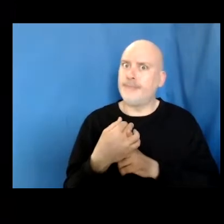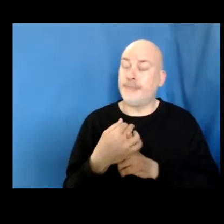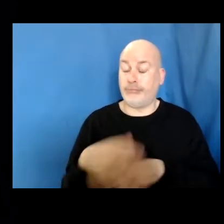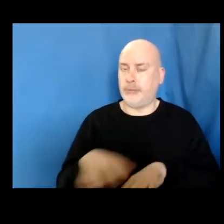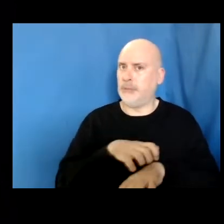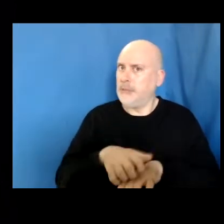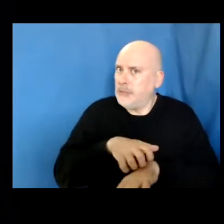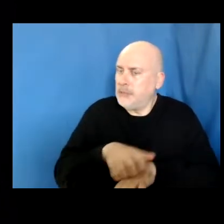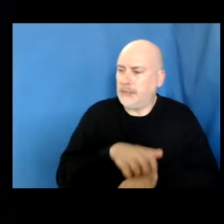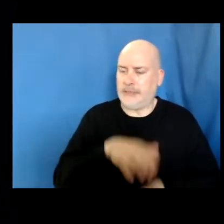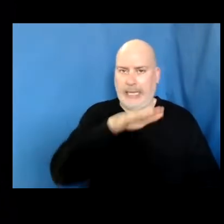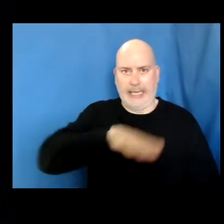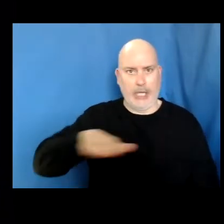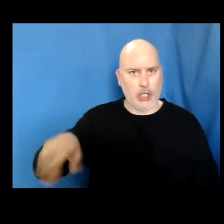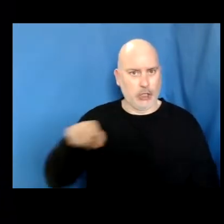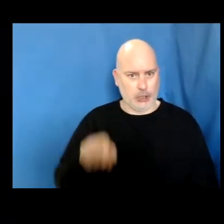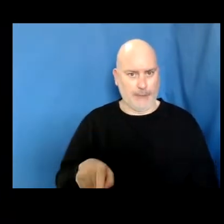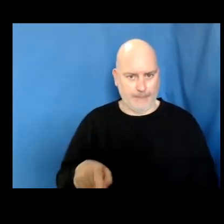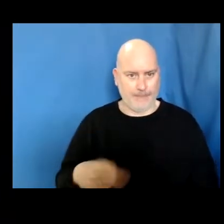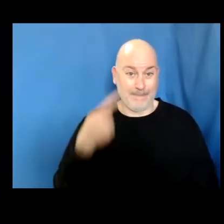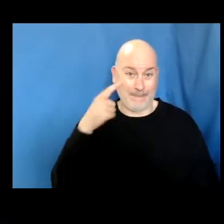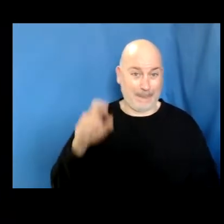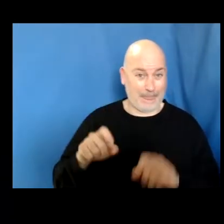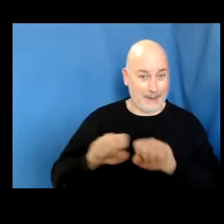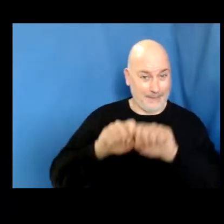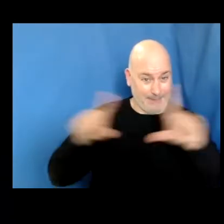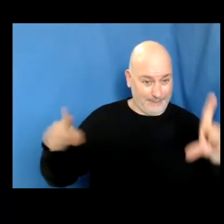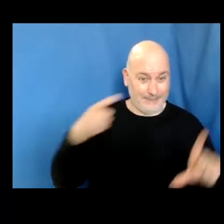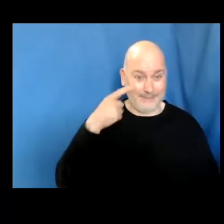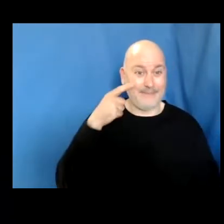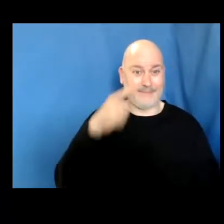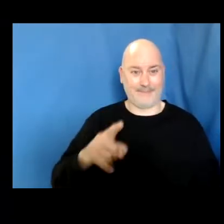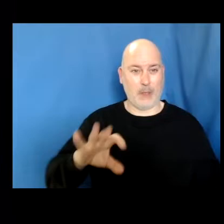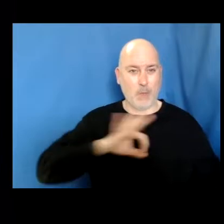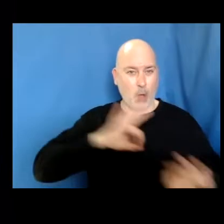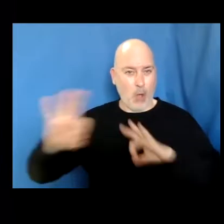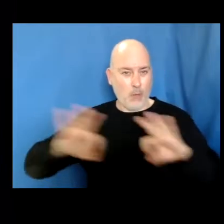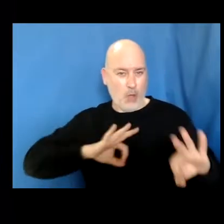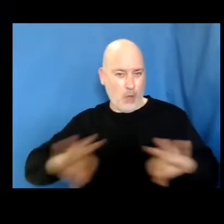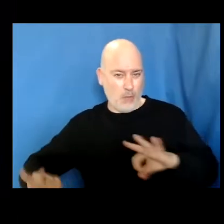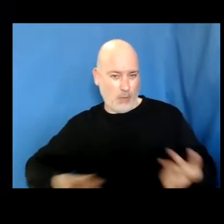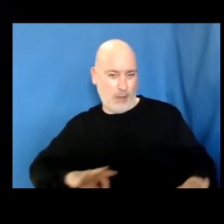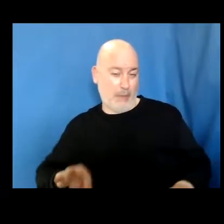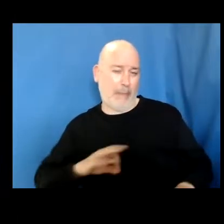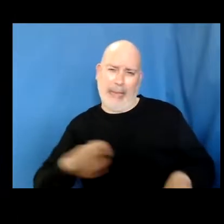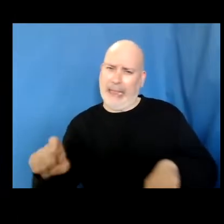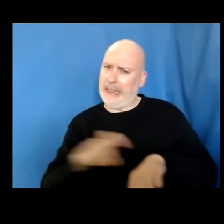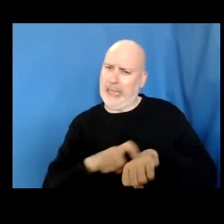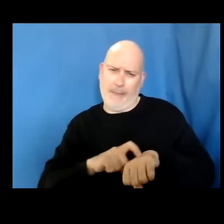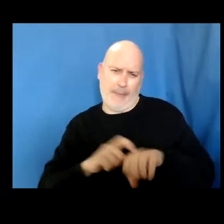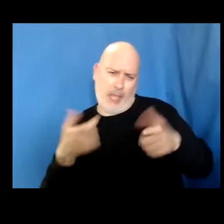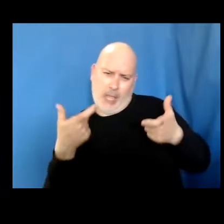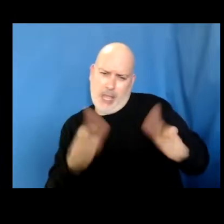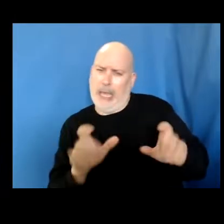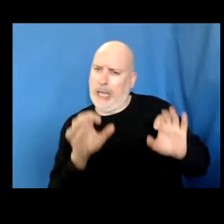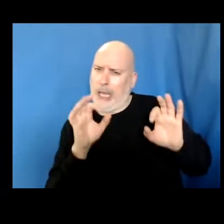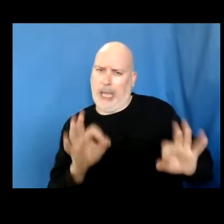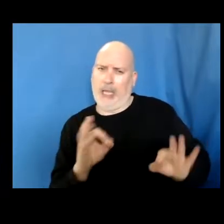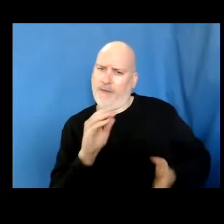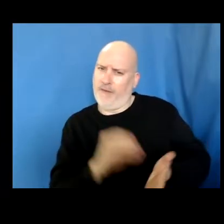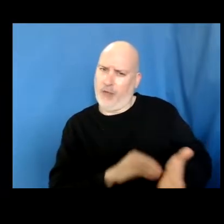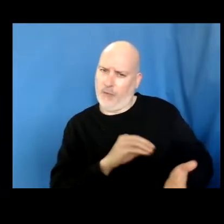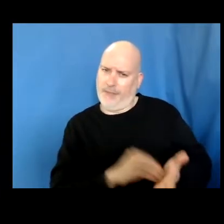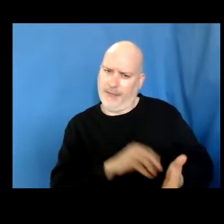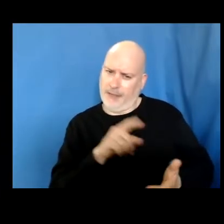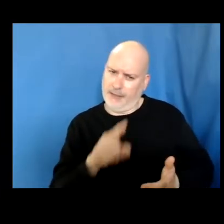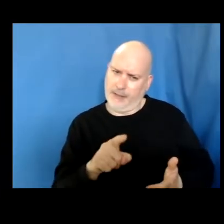los niños. En esta diapositiva os hemos puesto unas fotos de las lesiones más típicas de la urticaria, en